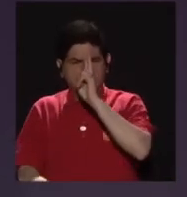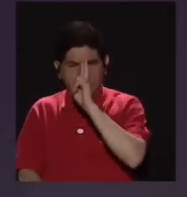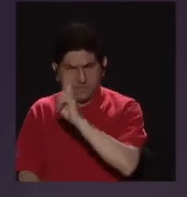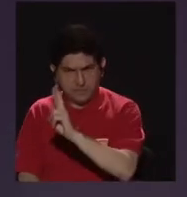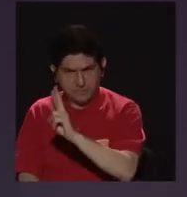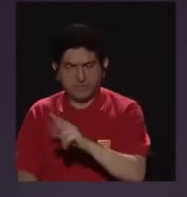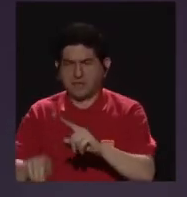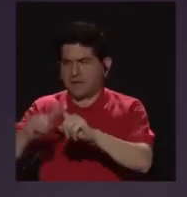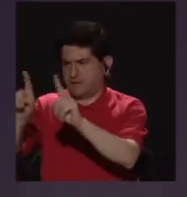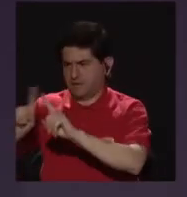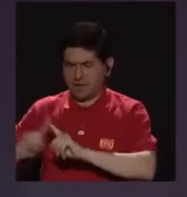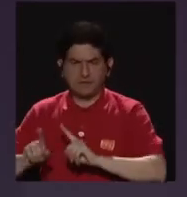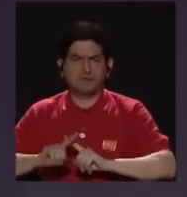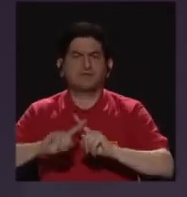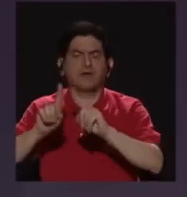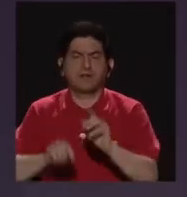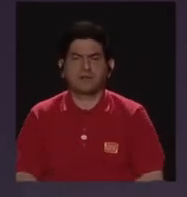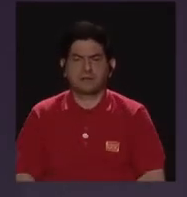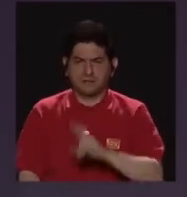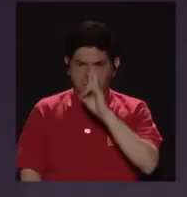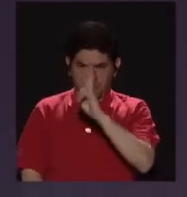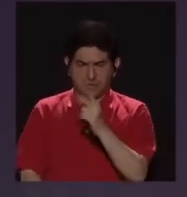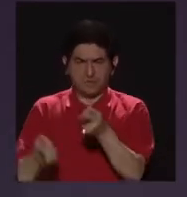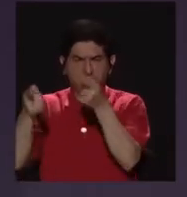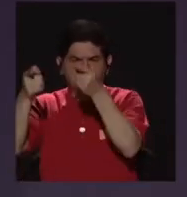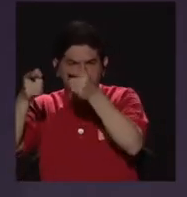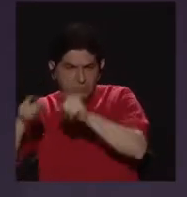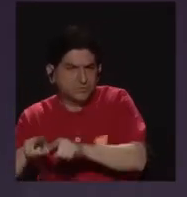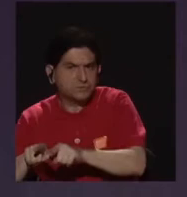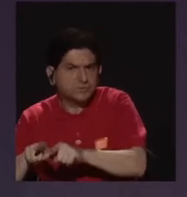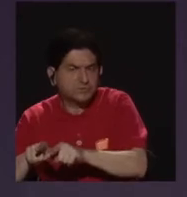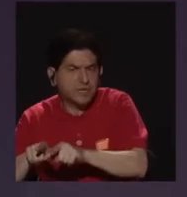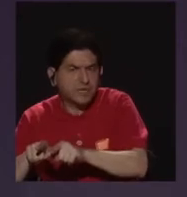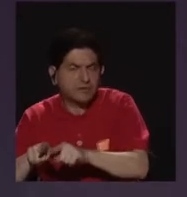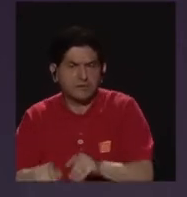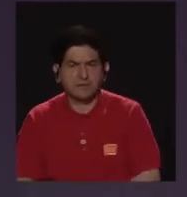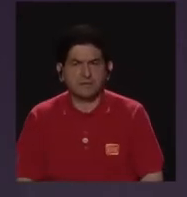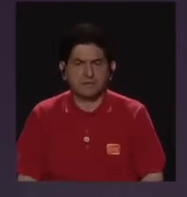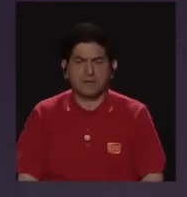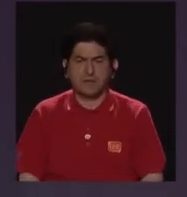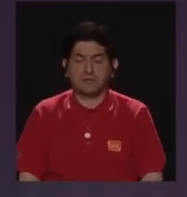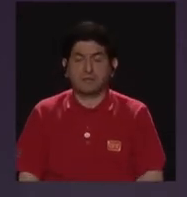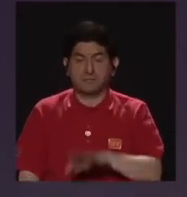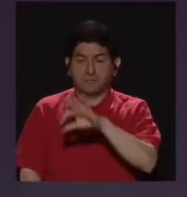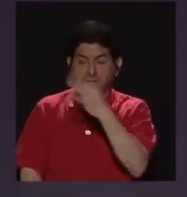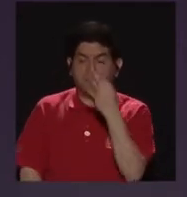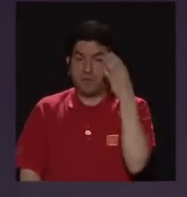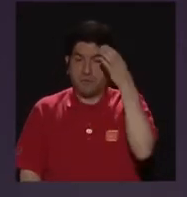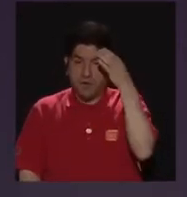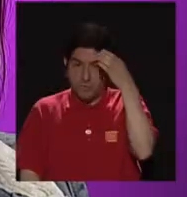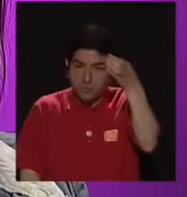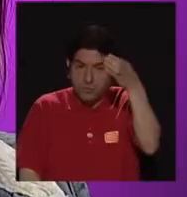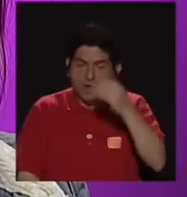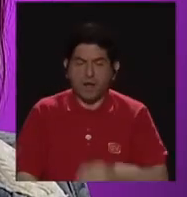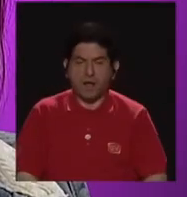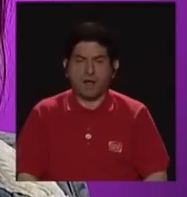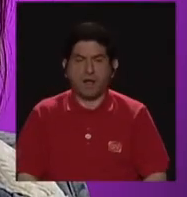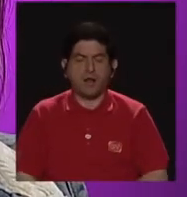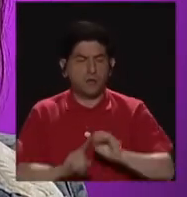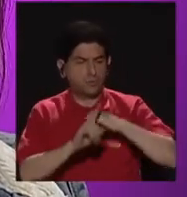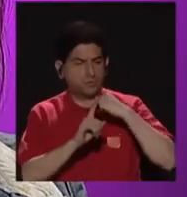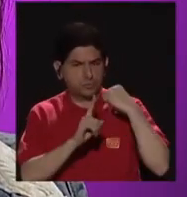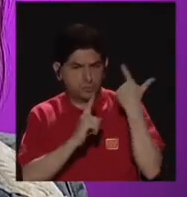las diferencias un respeto que se da a nivel cultural a nivel de